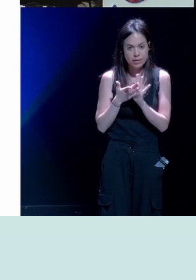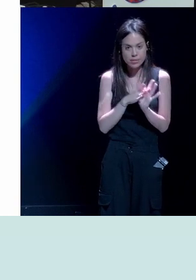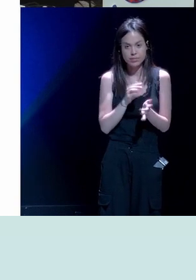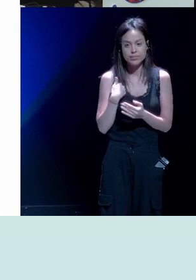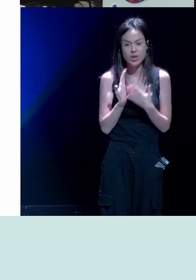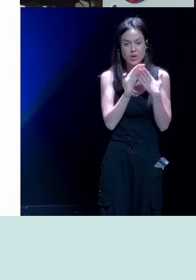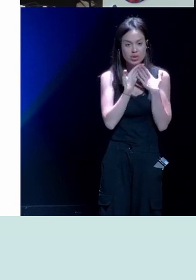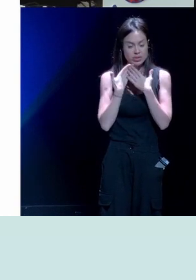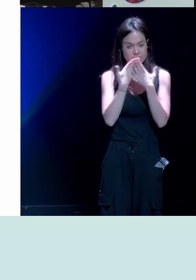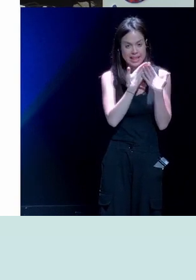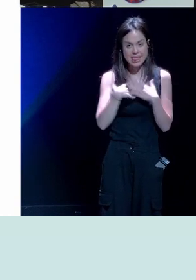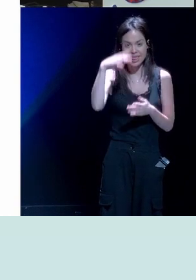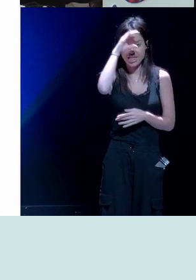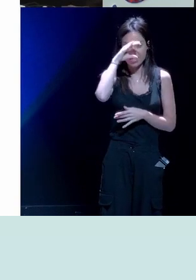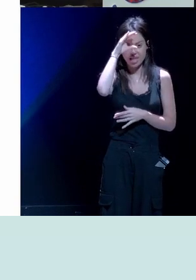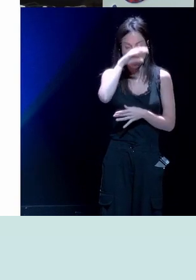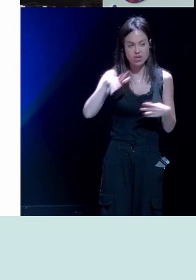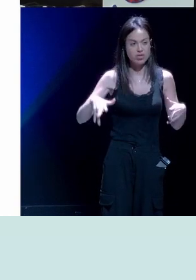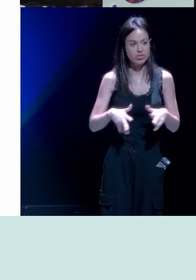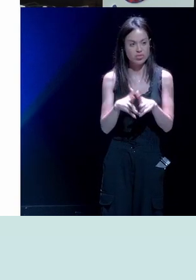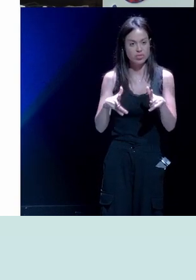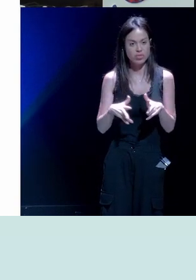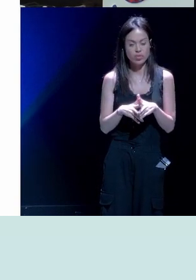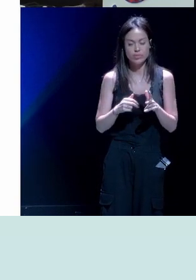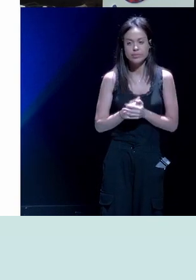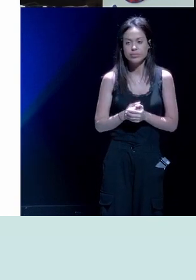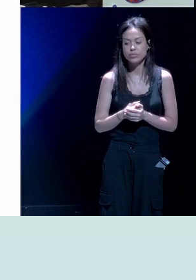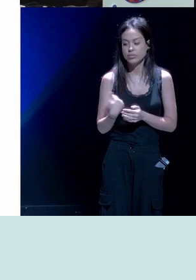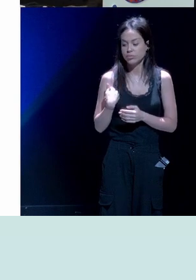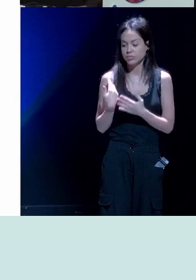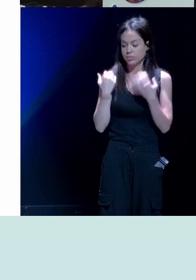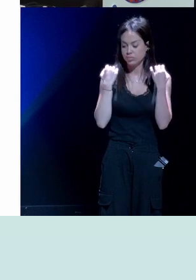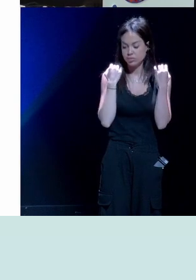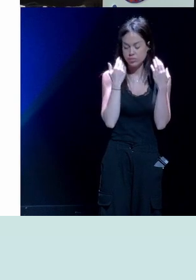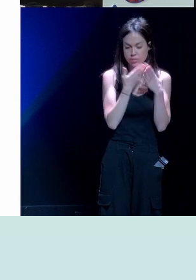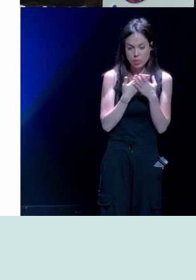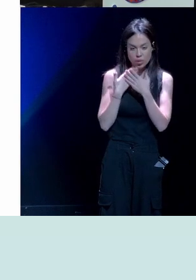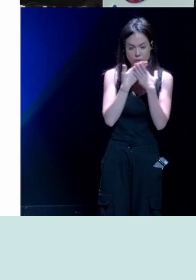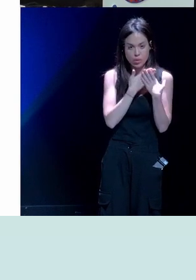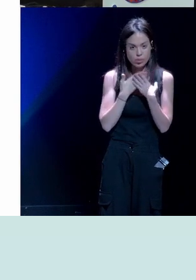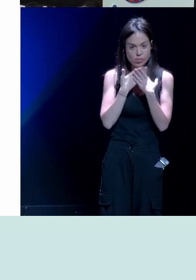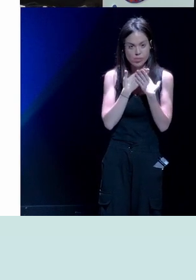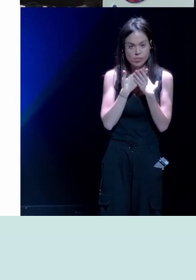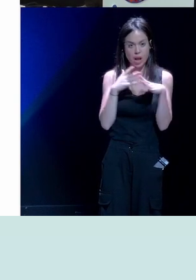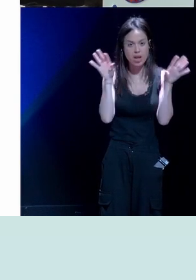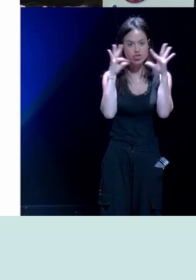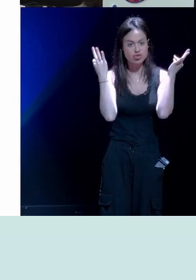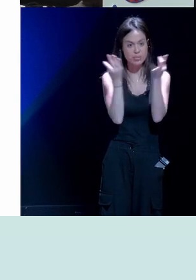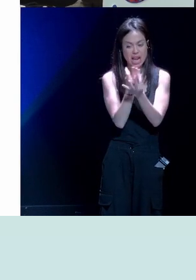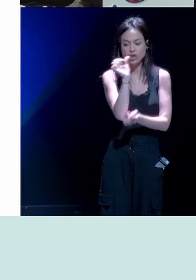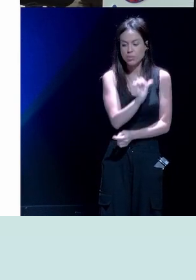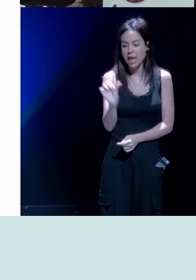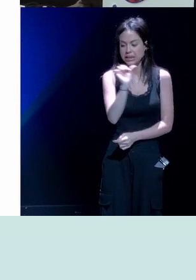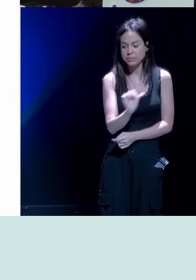de Estudios de Ciencias Sociales con mis colegas que participan en los seminarios semanales que